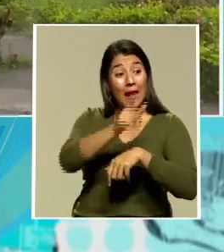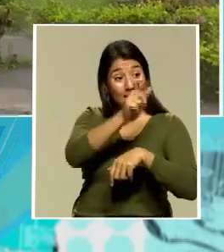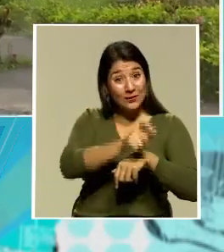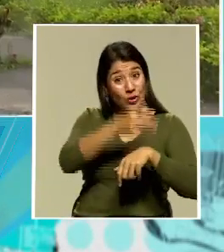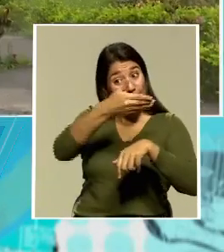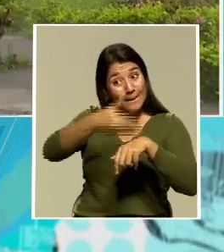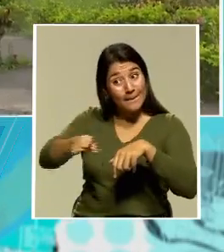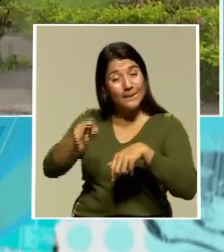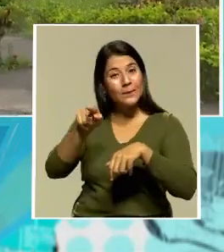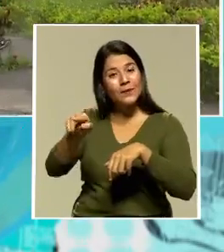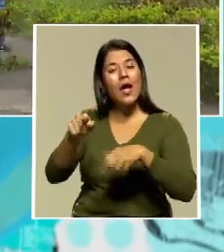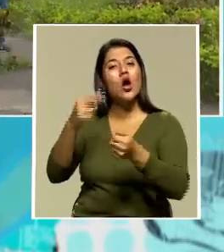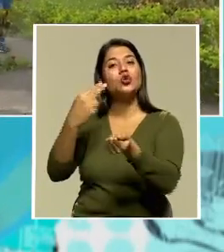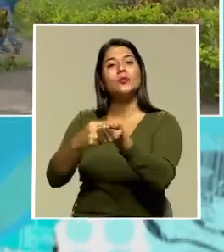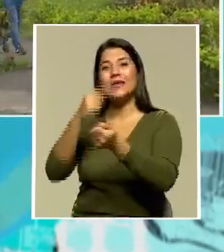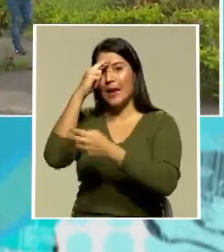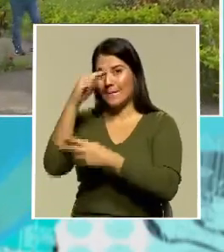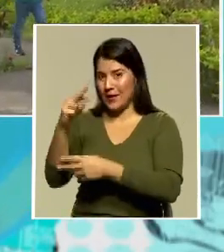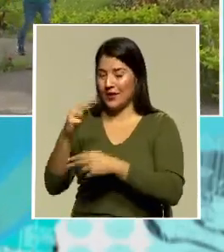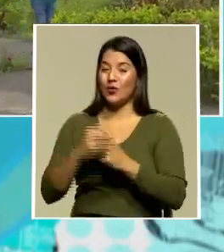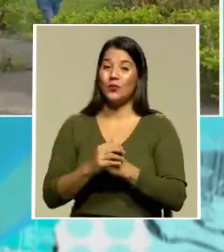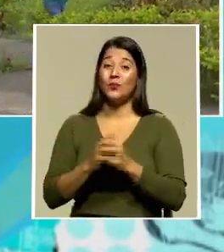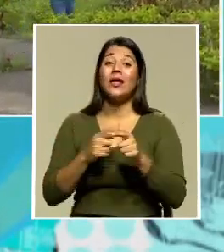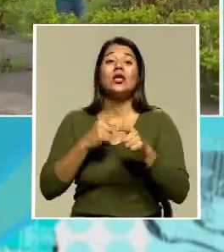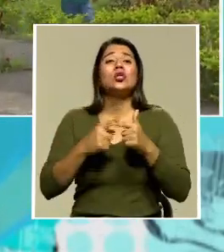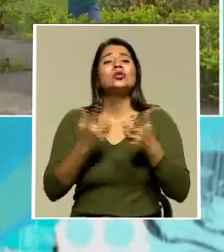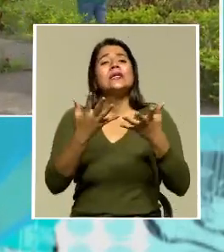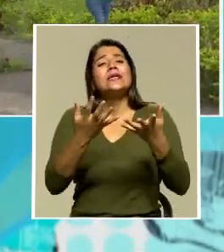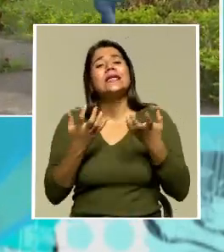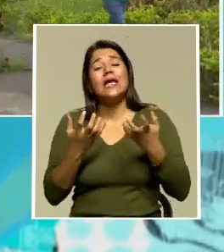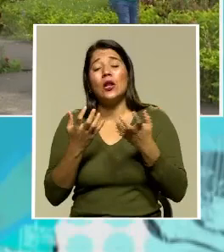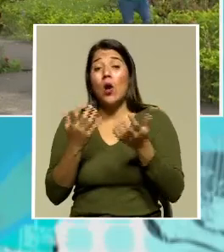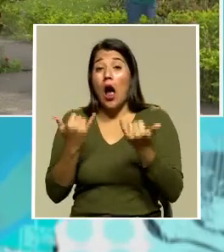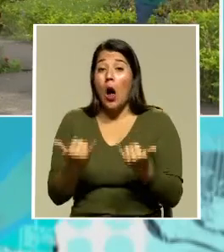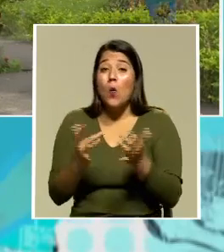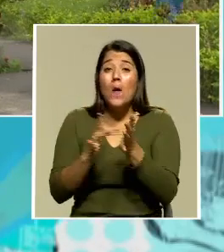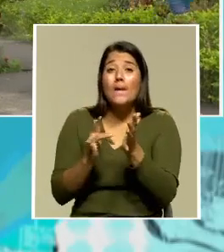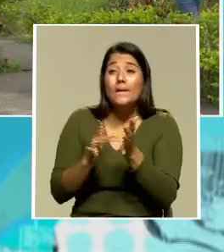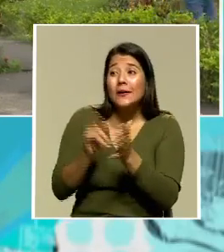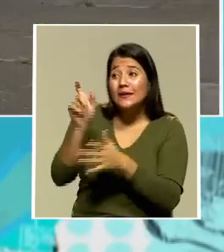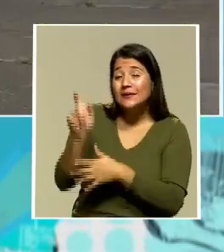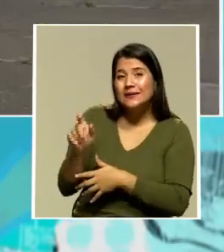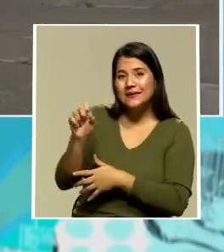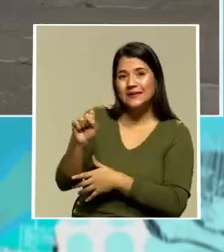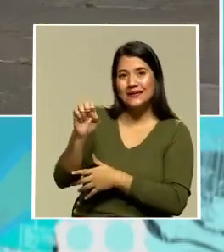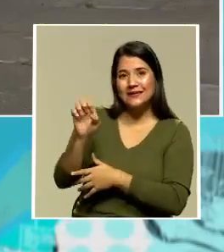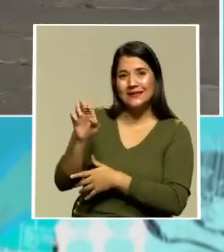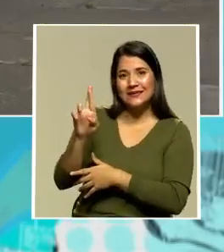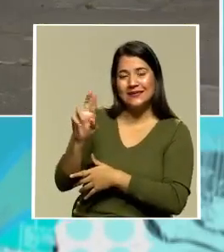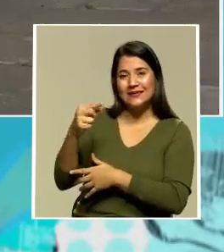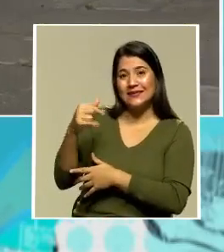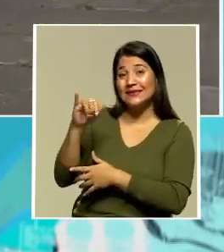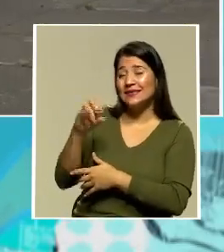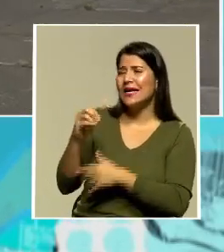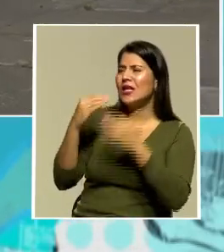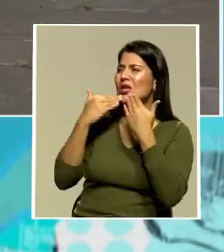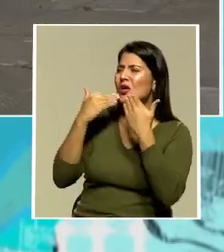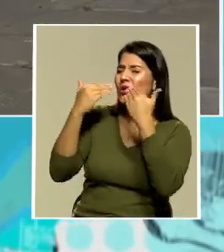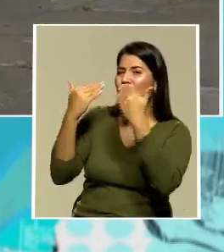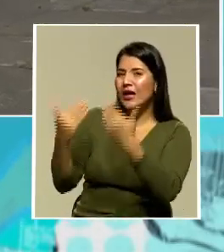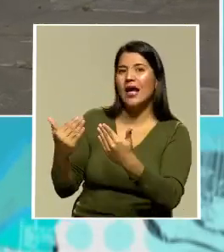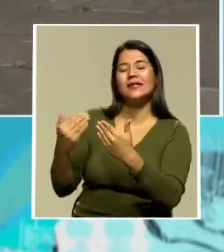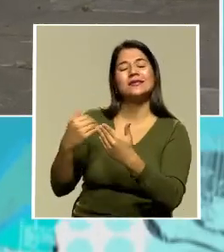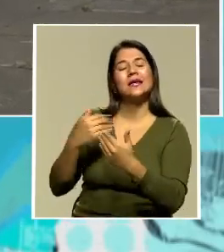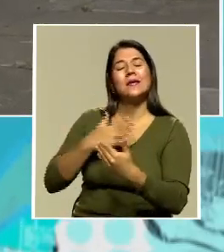don Servio, que aprovecho para agradecerle porque pues ha sido de los jefes más exigentes que yo he tenido y con quien he tenido el placer